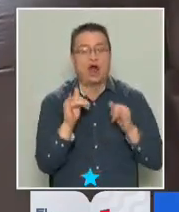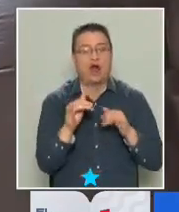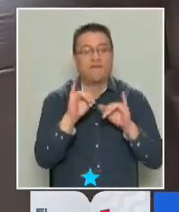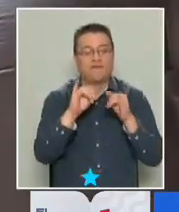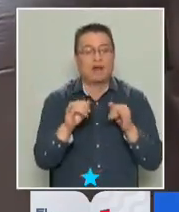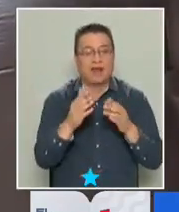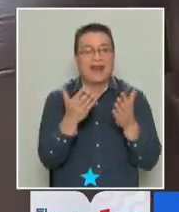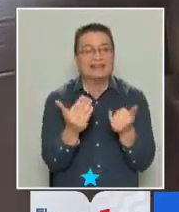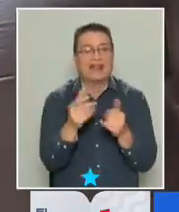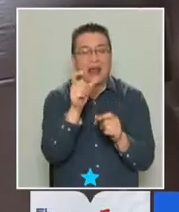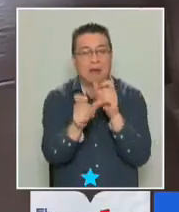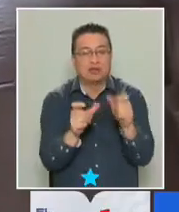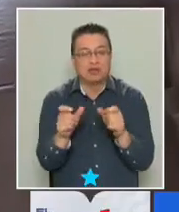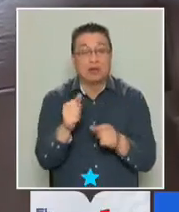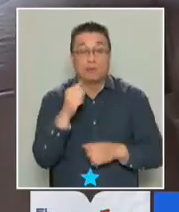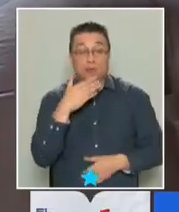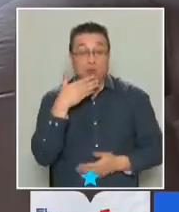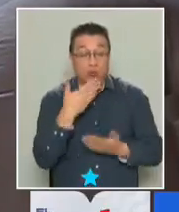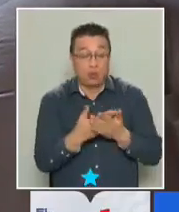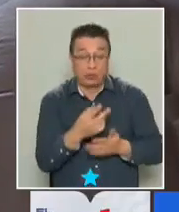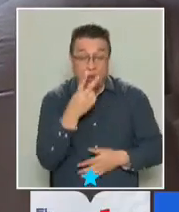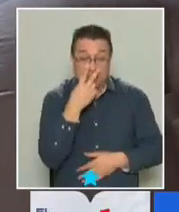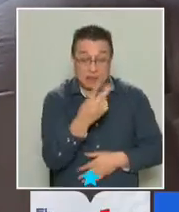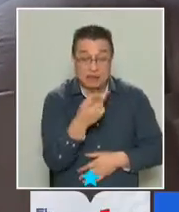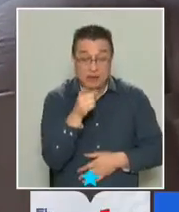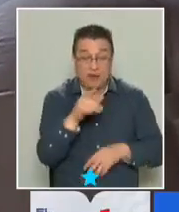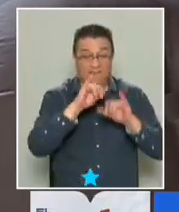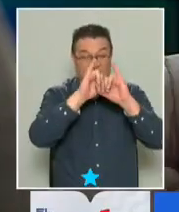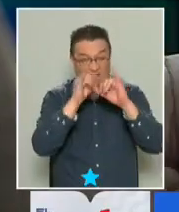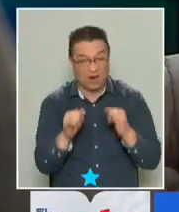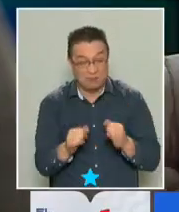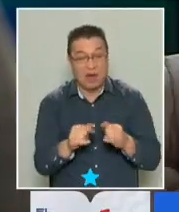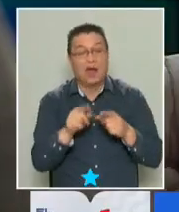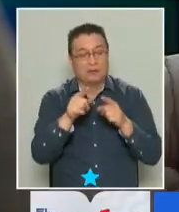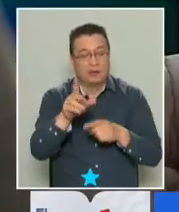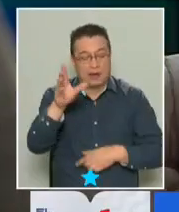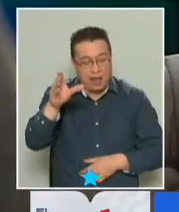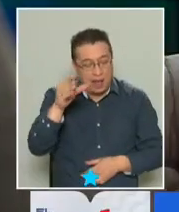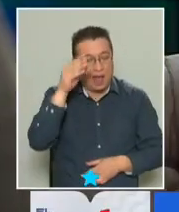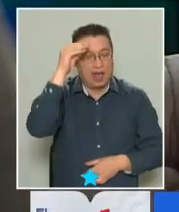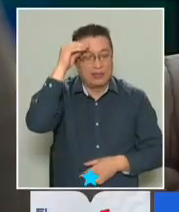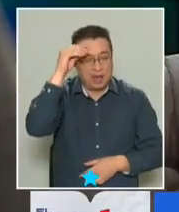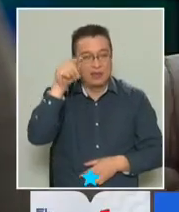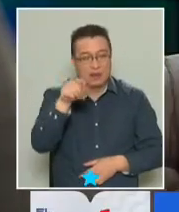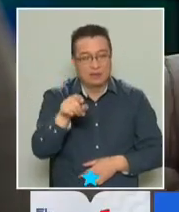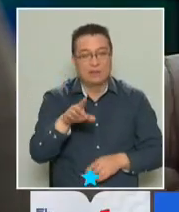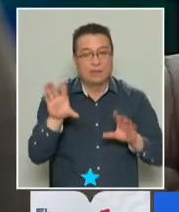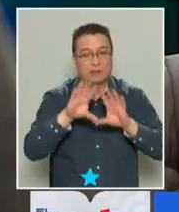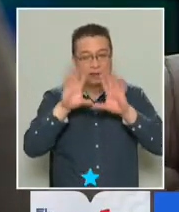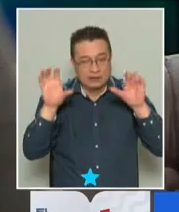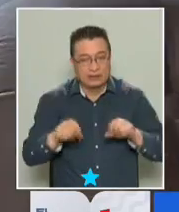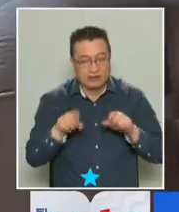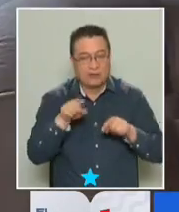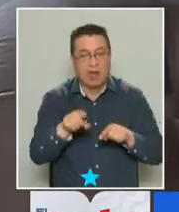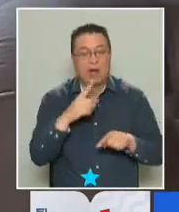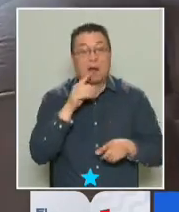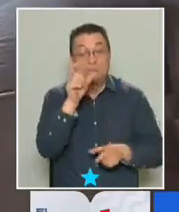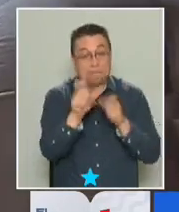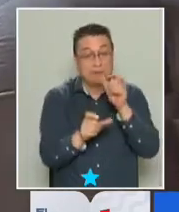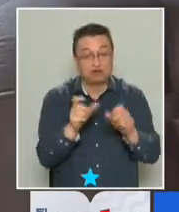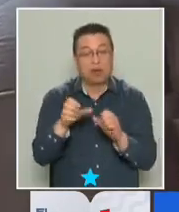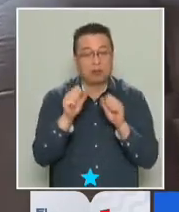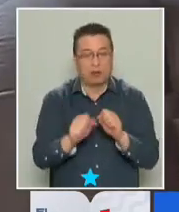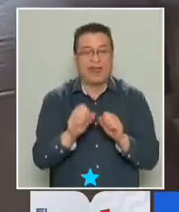personas y cuando uno no mira de esta manera uno entiende que un sistema en el cual la persona puede